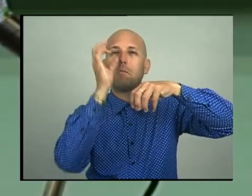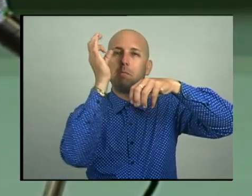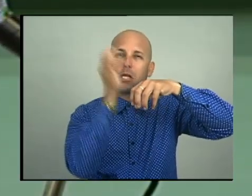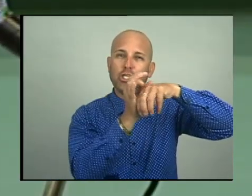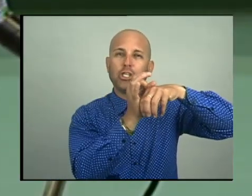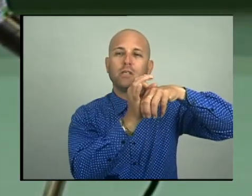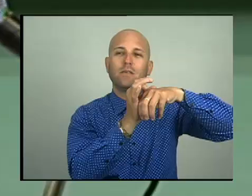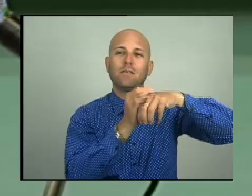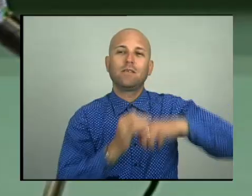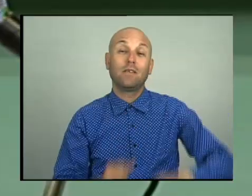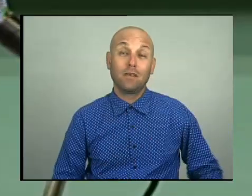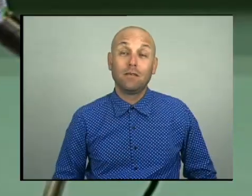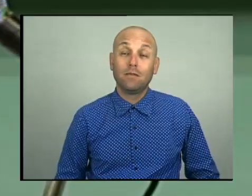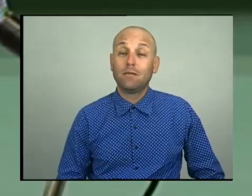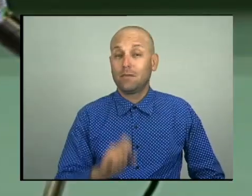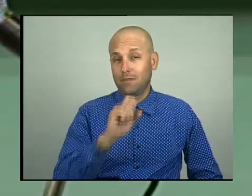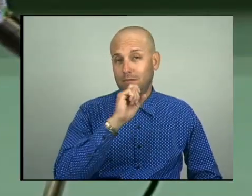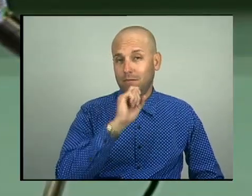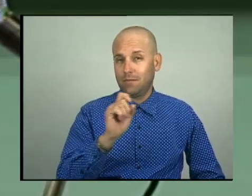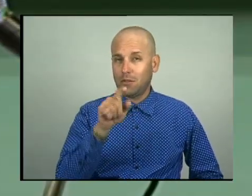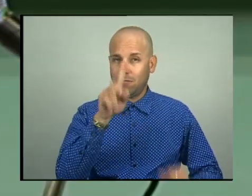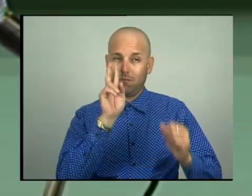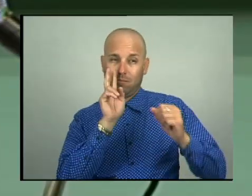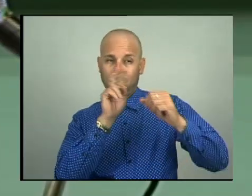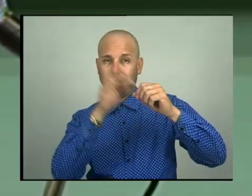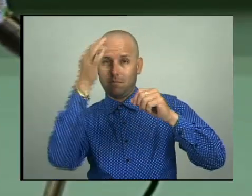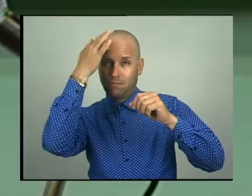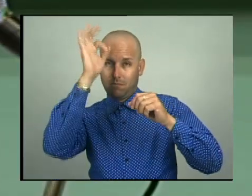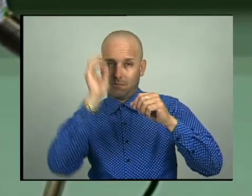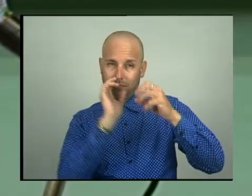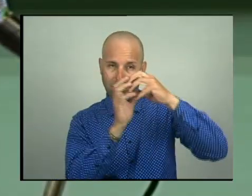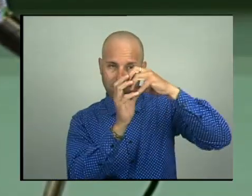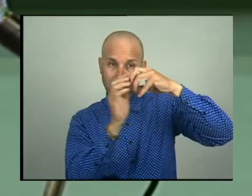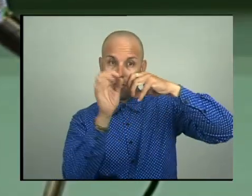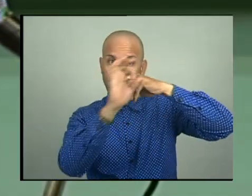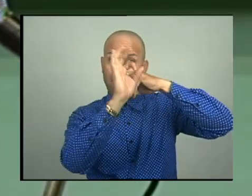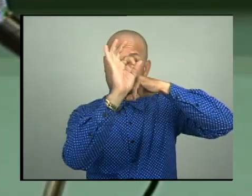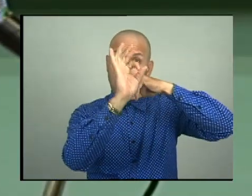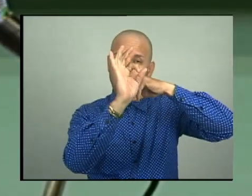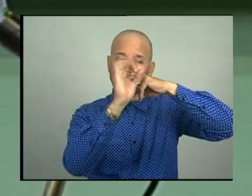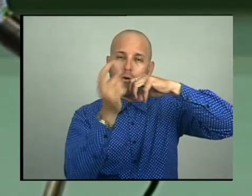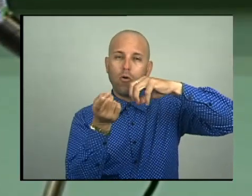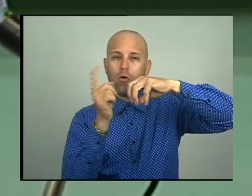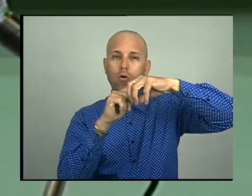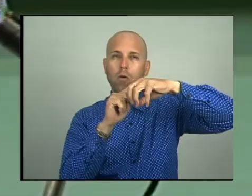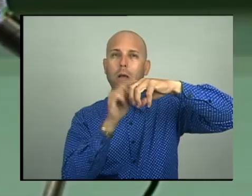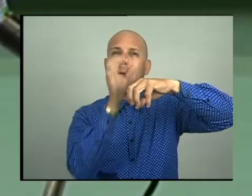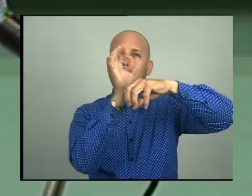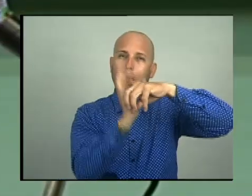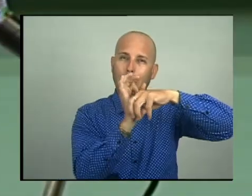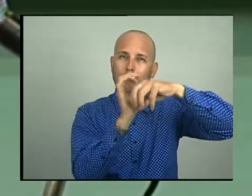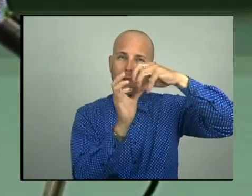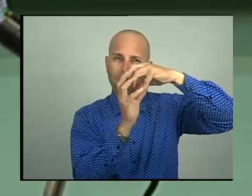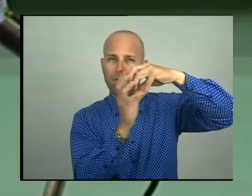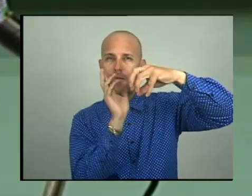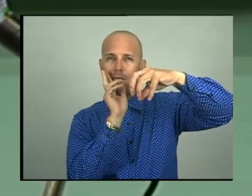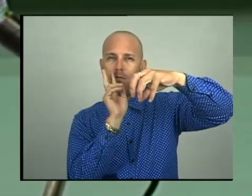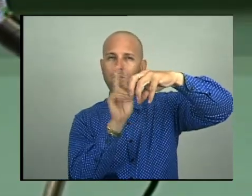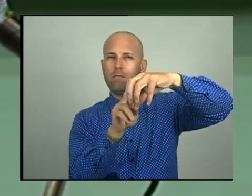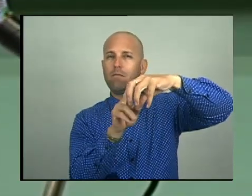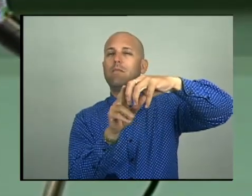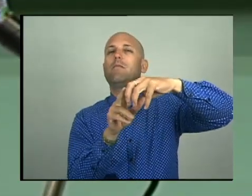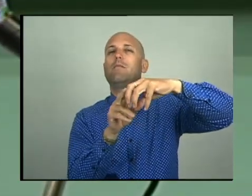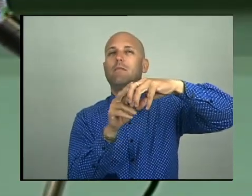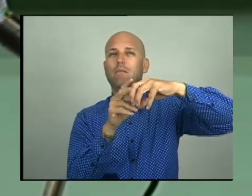septum hacia adelante, hace que la aorta sea más grande y la pulmonar, que la otra arteria, sea más pequeñita. Y entonces en ese corte es